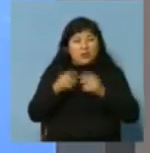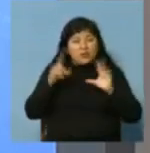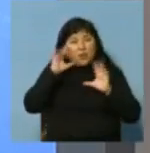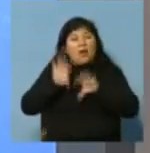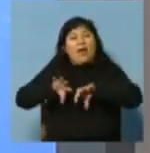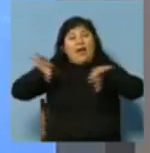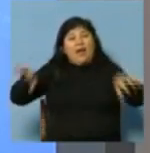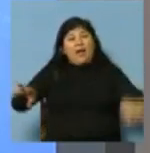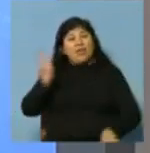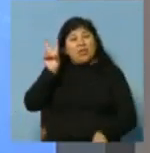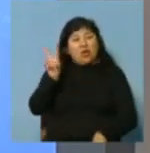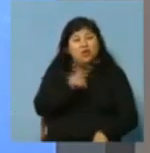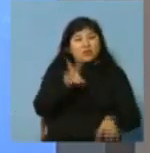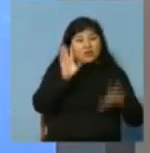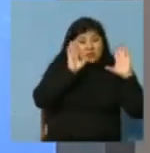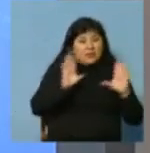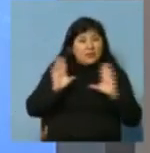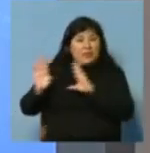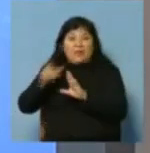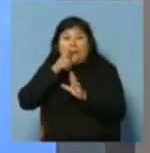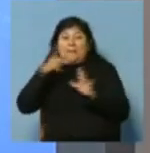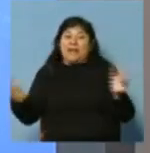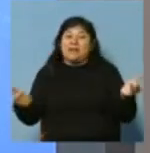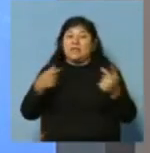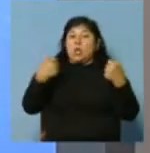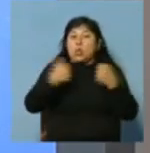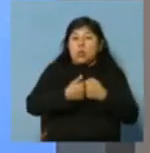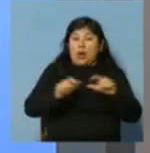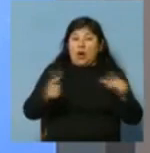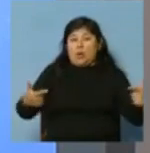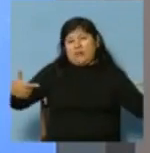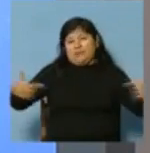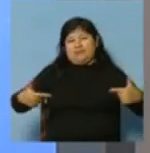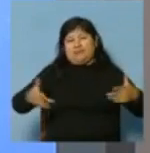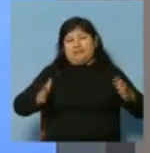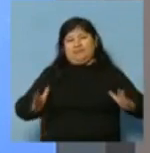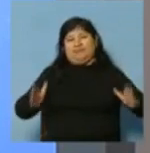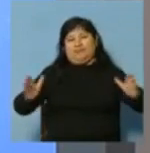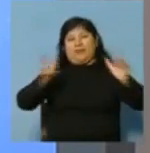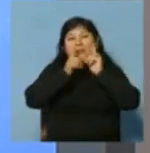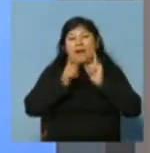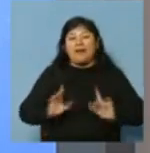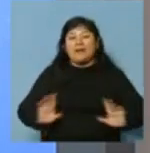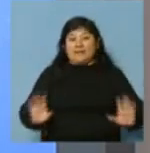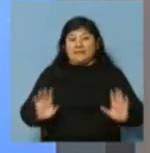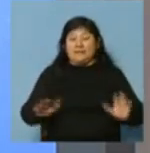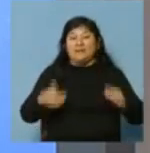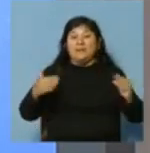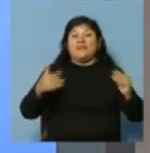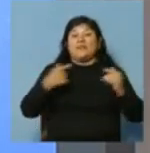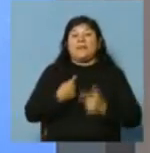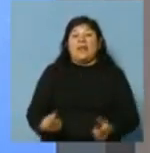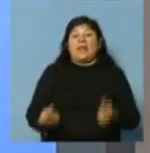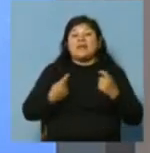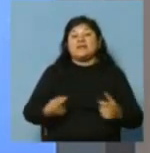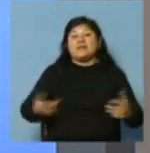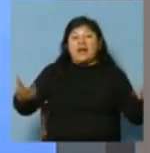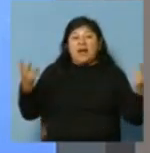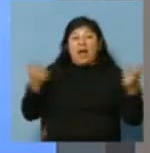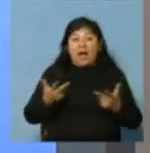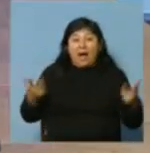que pareciera que es irreconciliable y es a lo que debemos lo que debemos apuntar que exista un diálogo entre esta gente